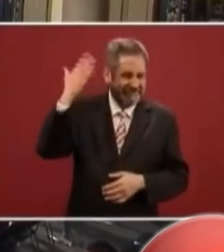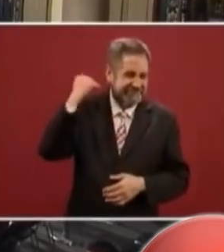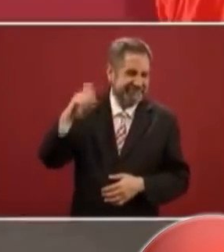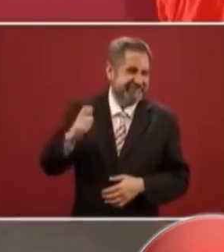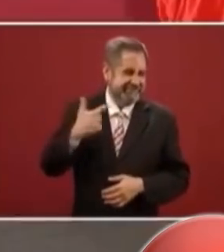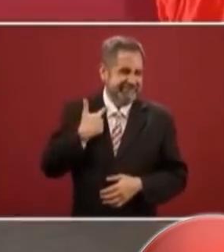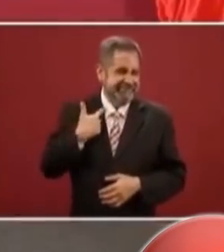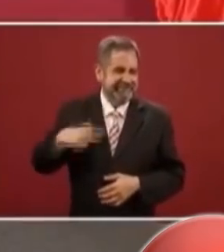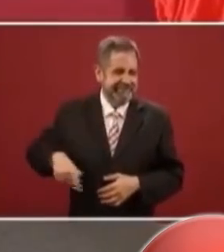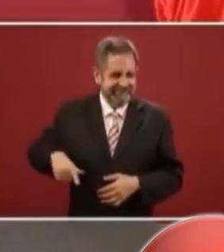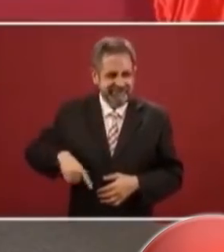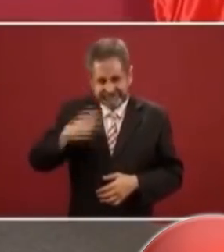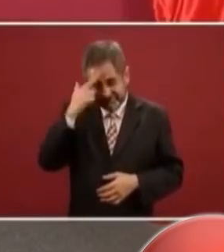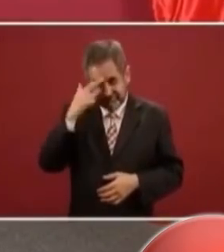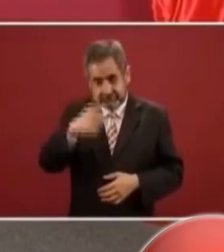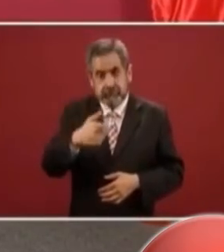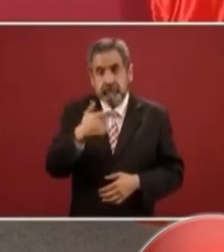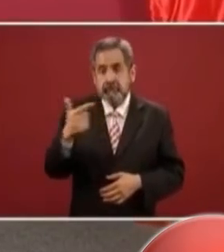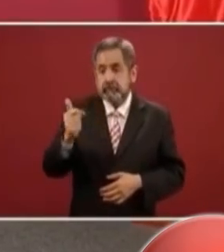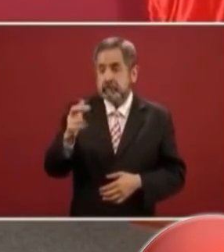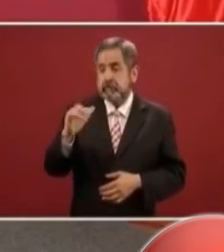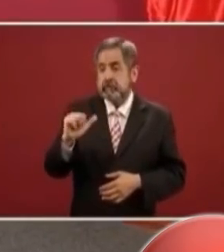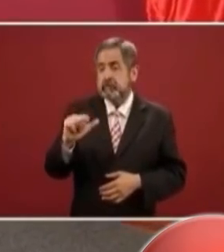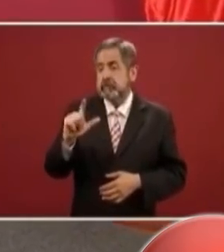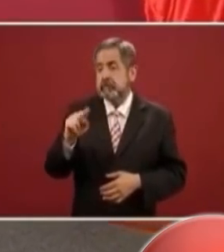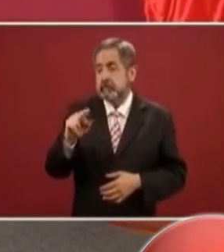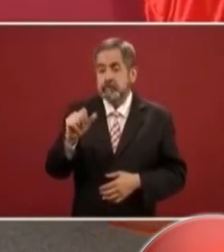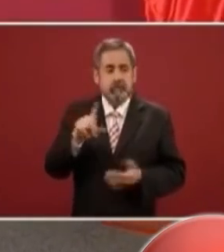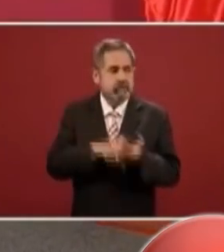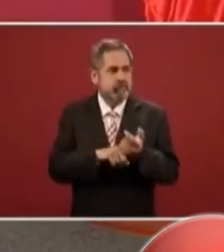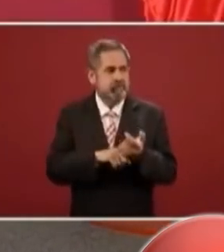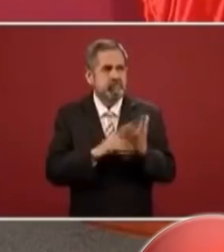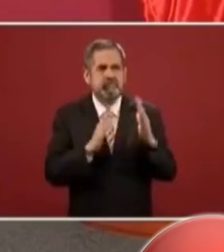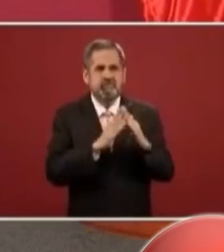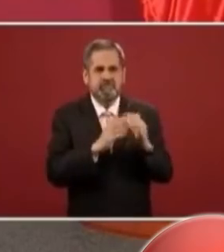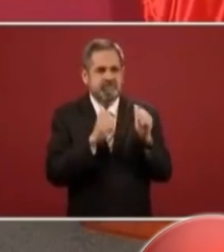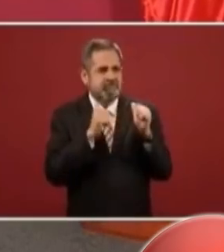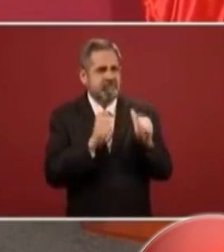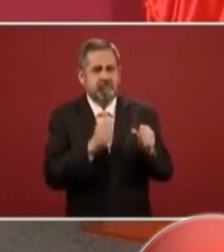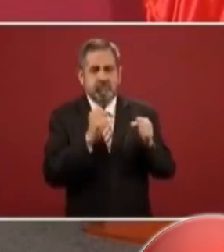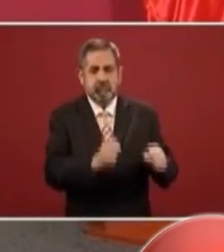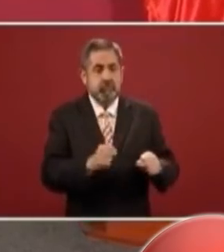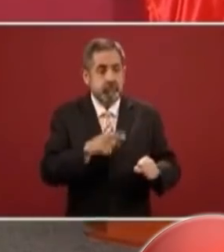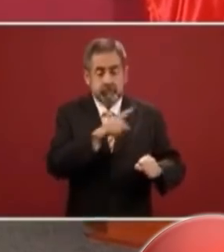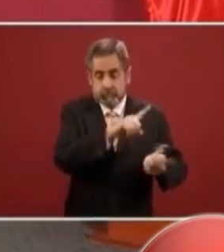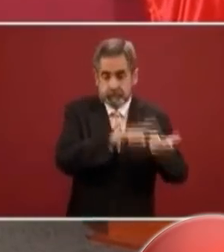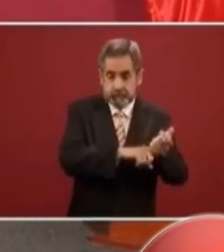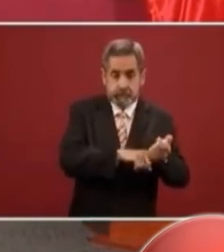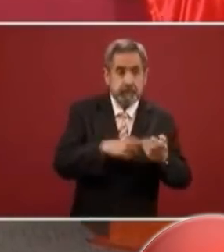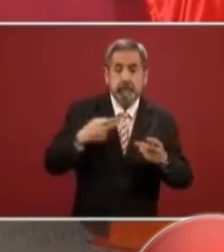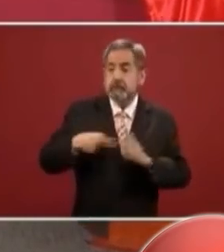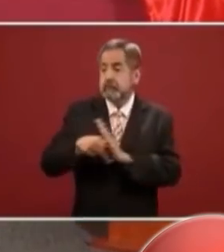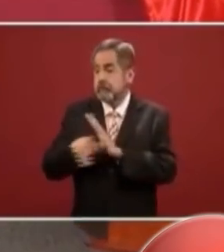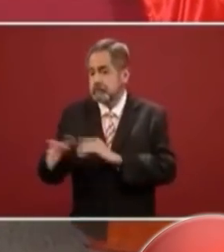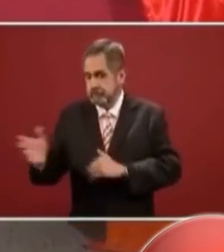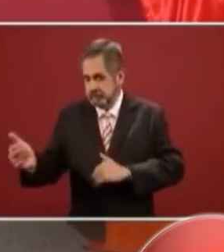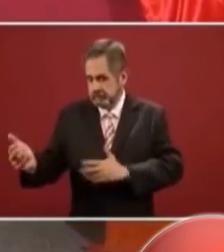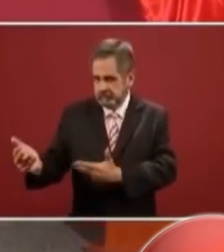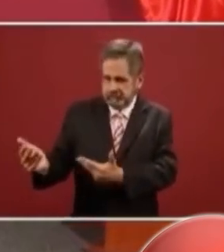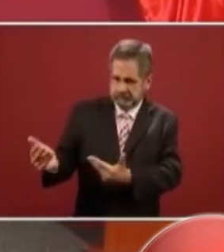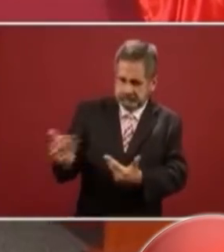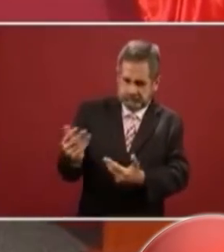García Luna tenía un búnker y ahí llevaba a los periodistas a